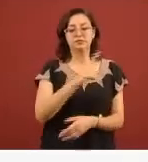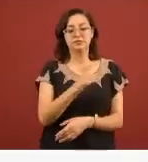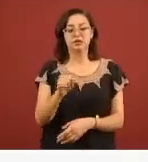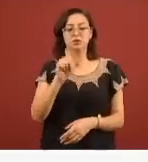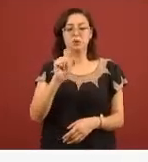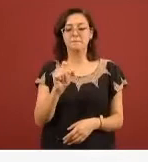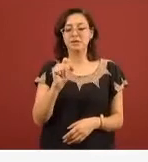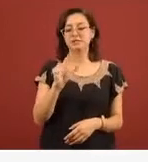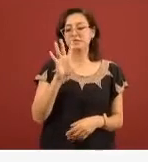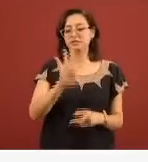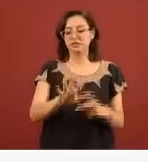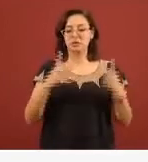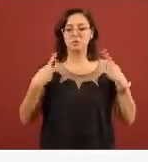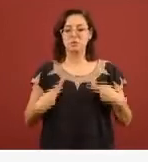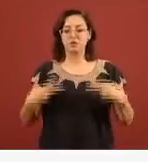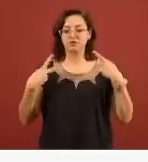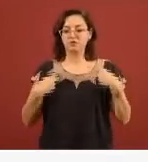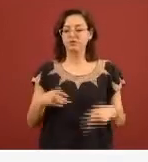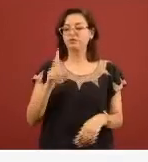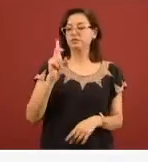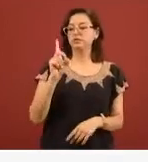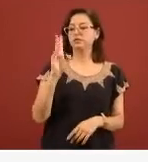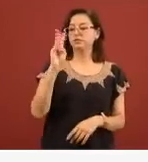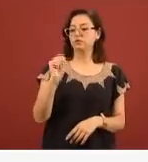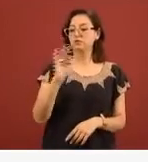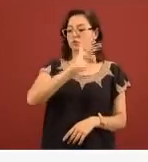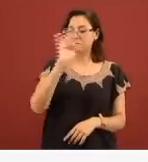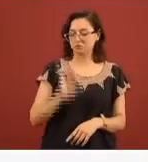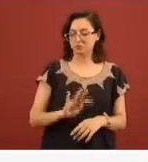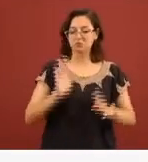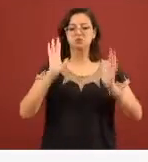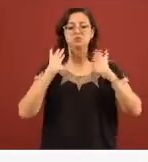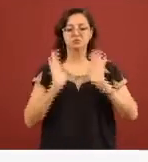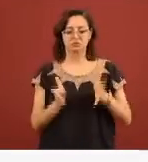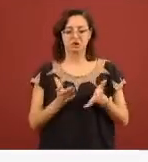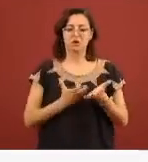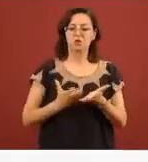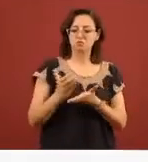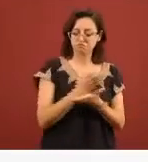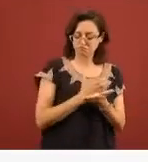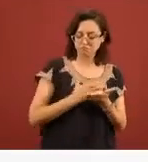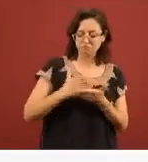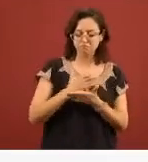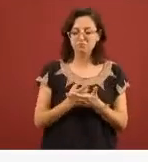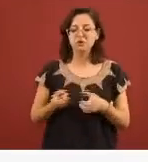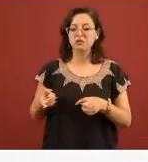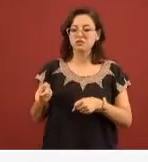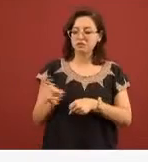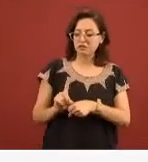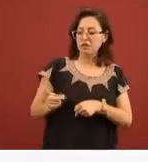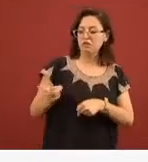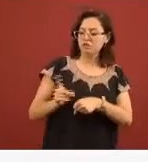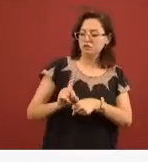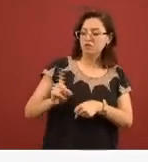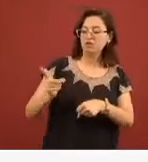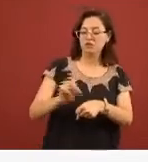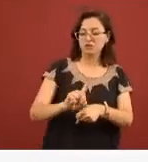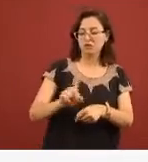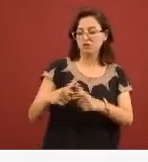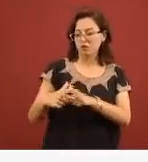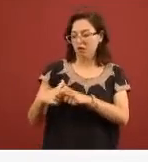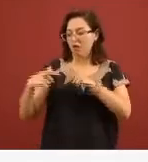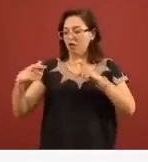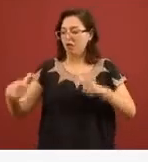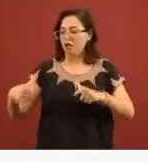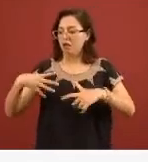los casos confirmados y vemos también cómo día con día y en la medida que va avanzando la epidemia en México, también